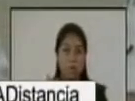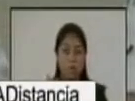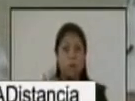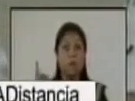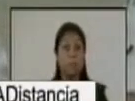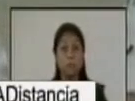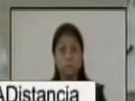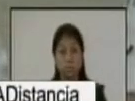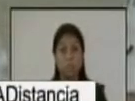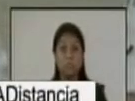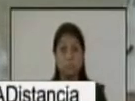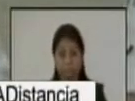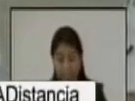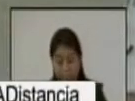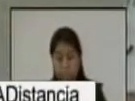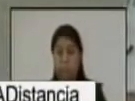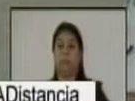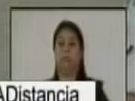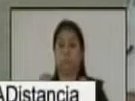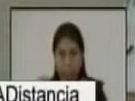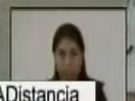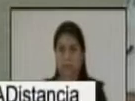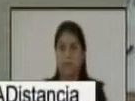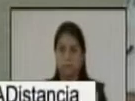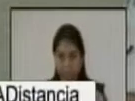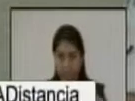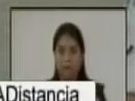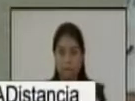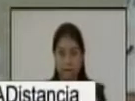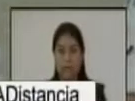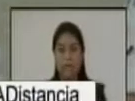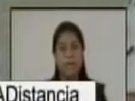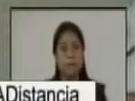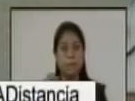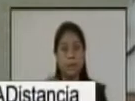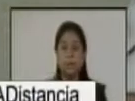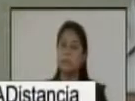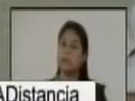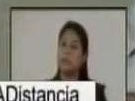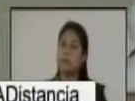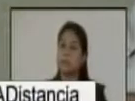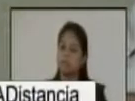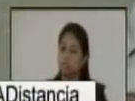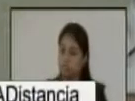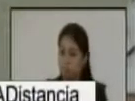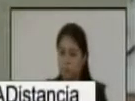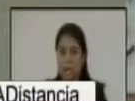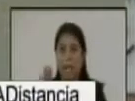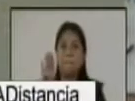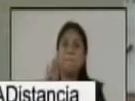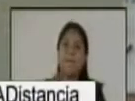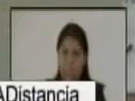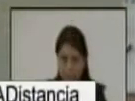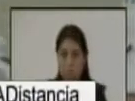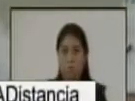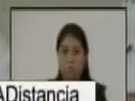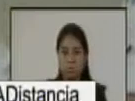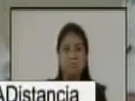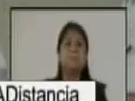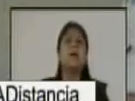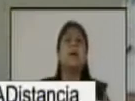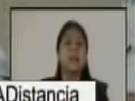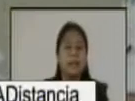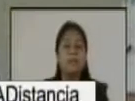recuperarnos económicamente del país, necesitamos que el costo sea el menor posible. Y para que el costo sea el menor posible, tenemos